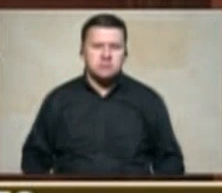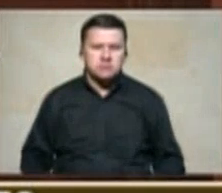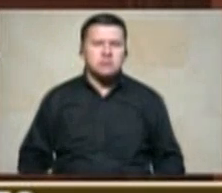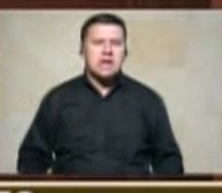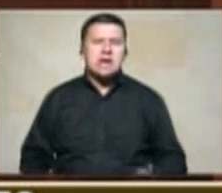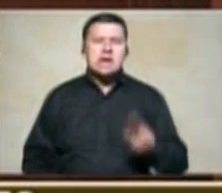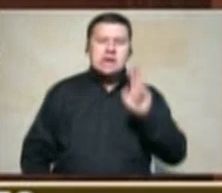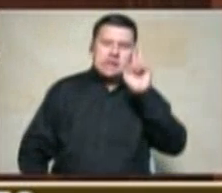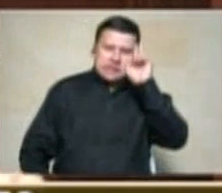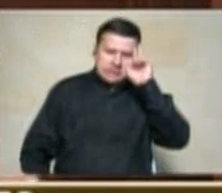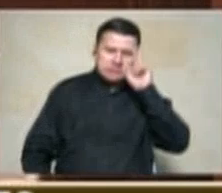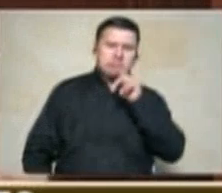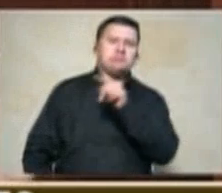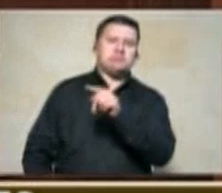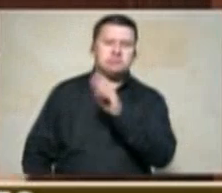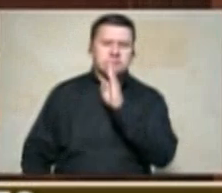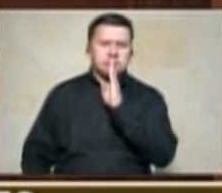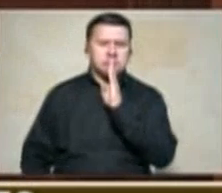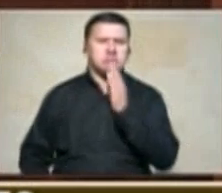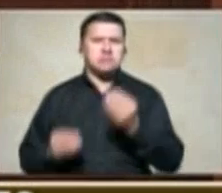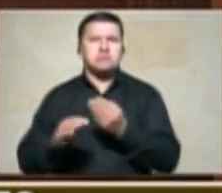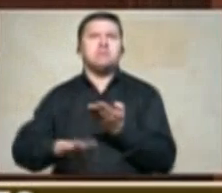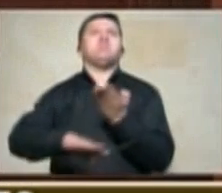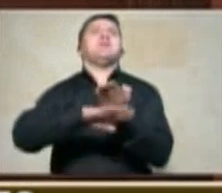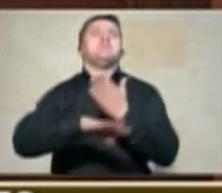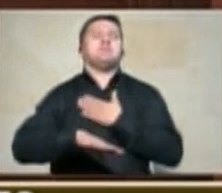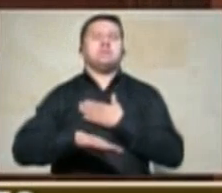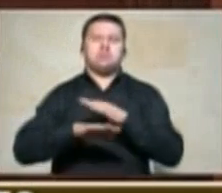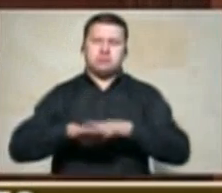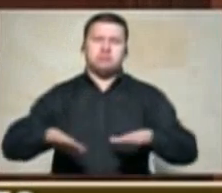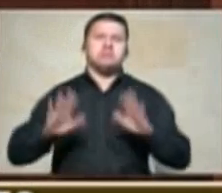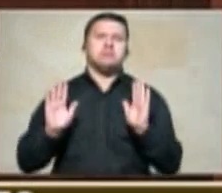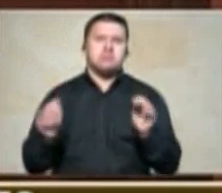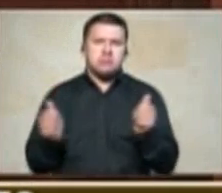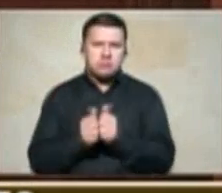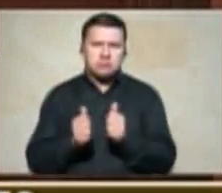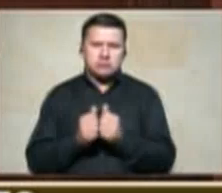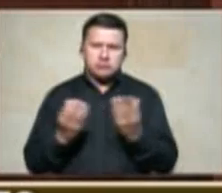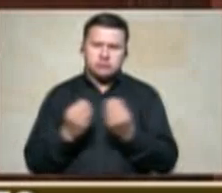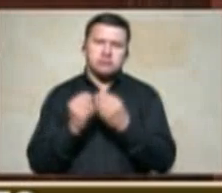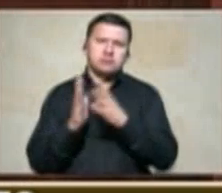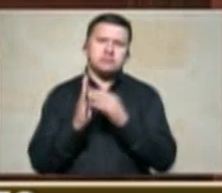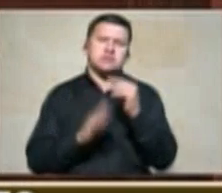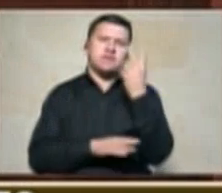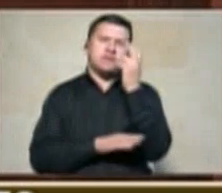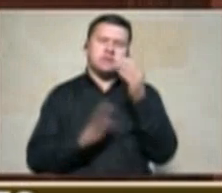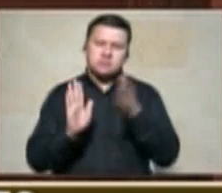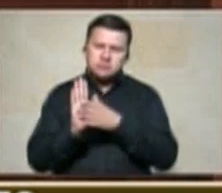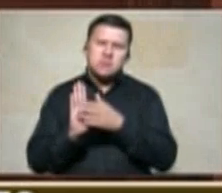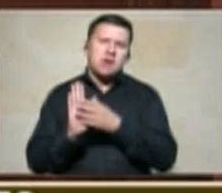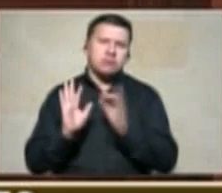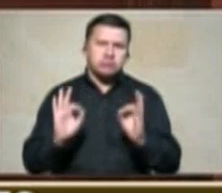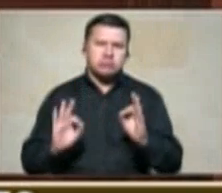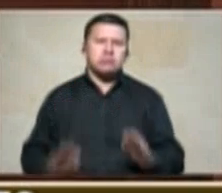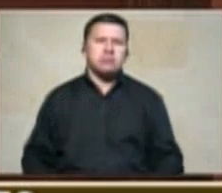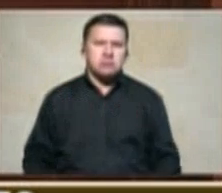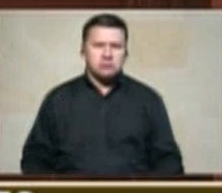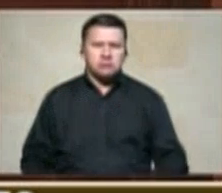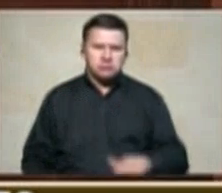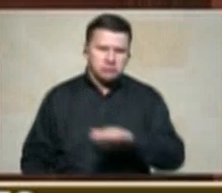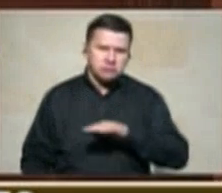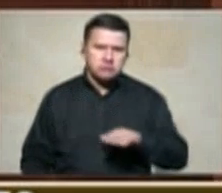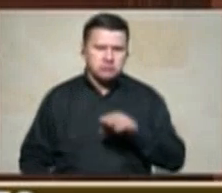la razón a quien ha reclamado y además ha compulsado copias a la Fiscalía General de la Nación para